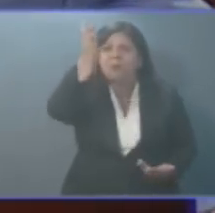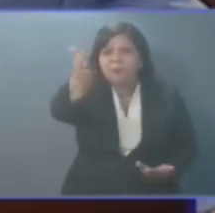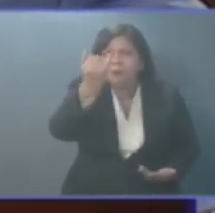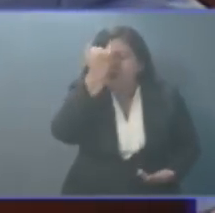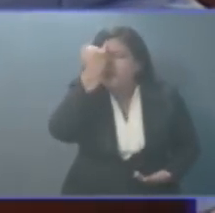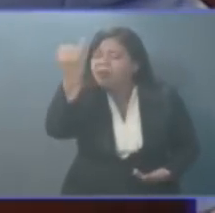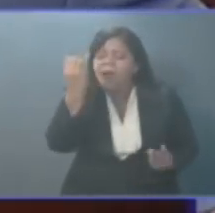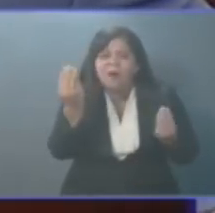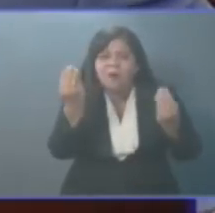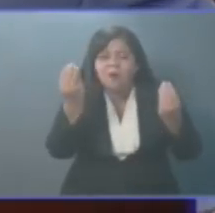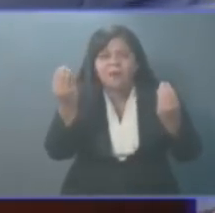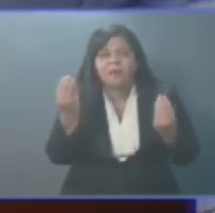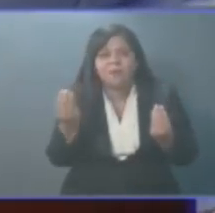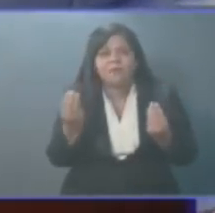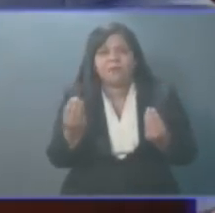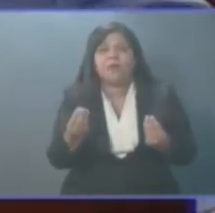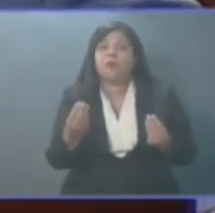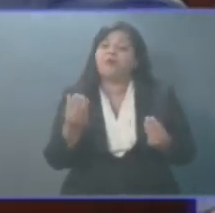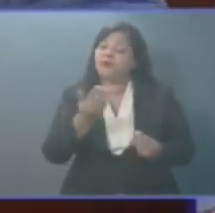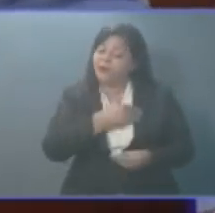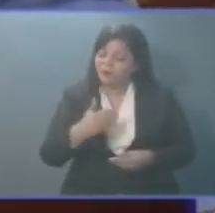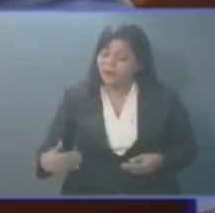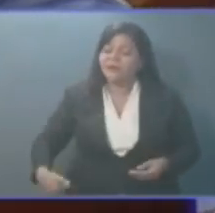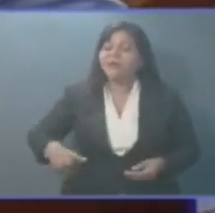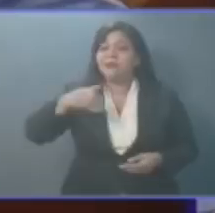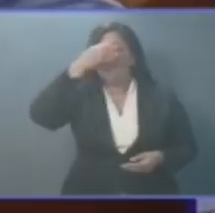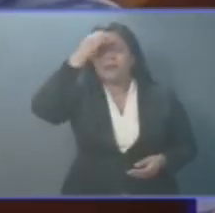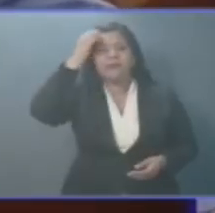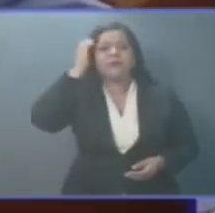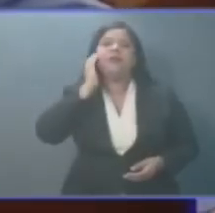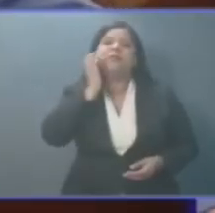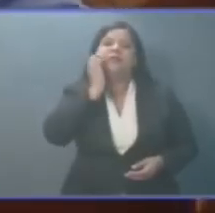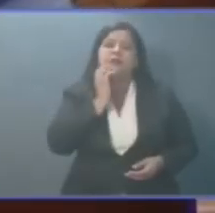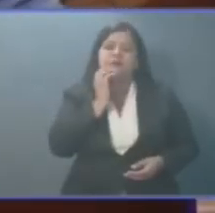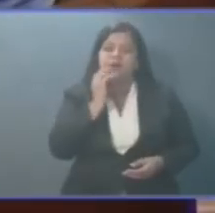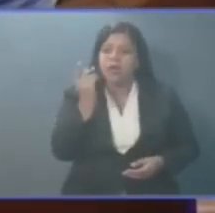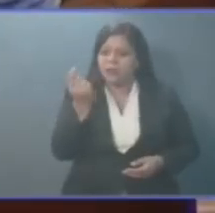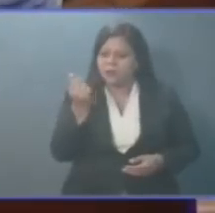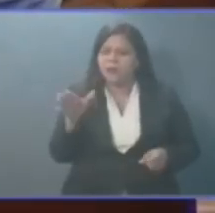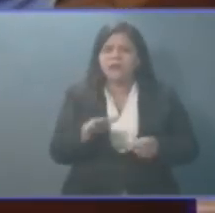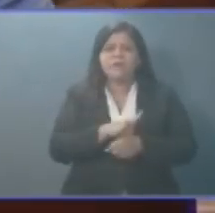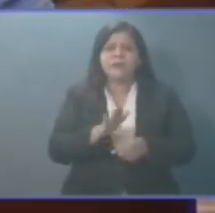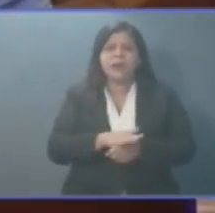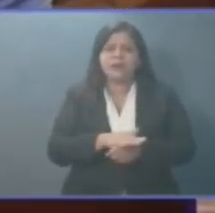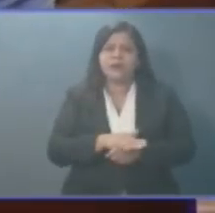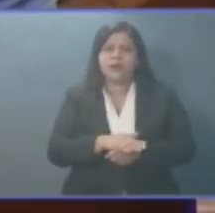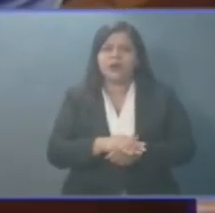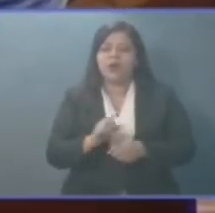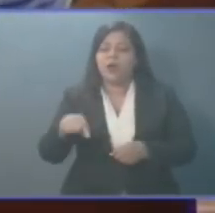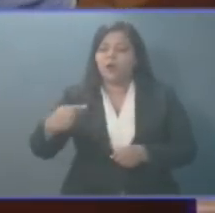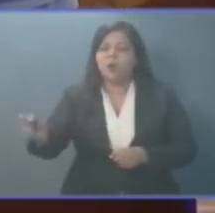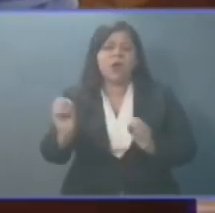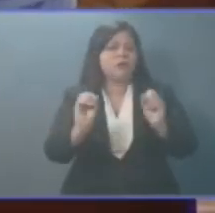4 años. Como dice nuestro presidente, el dinero alcanza cuando nadie roba.